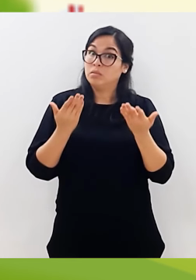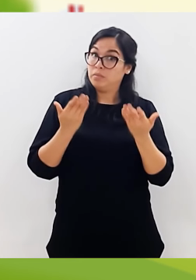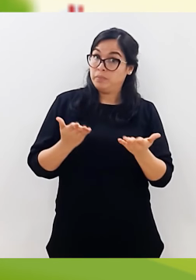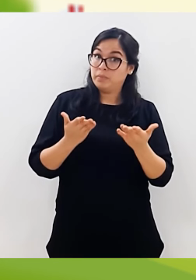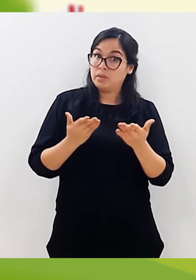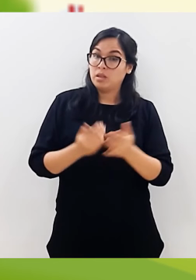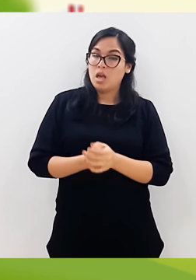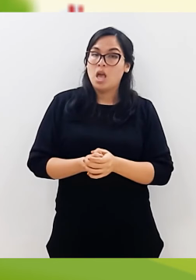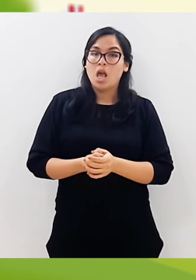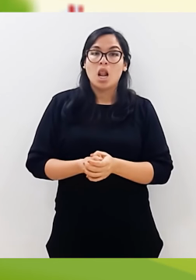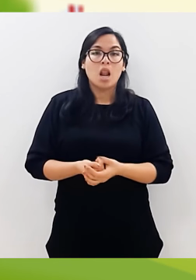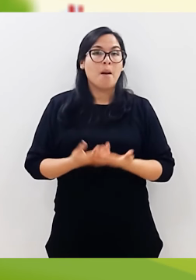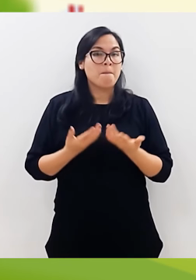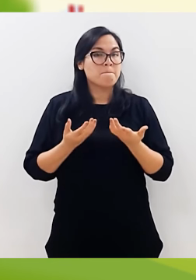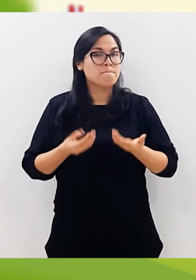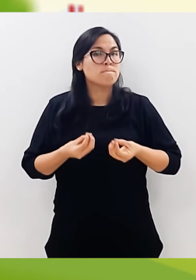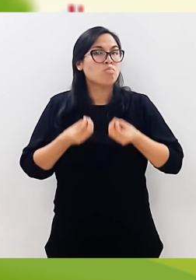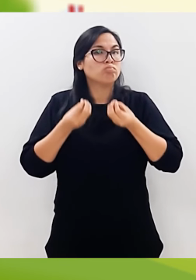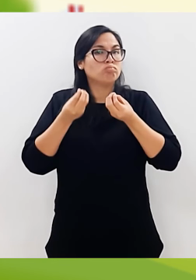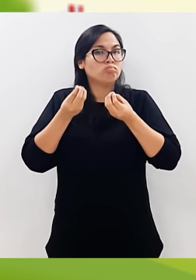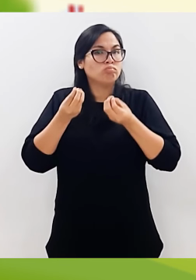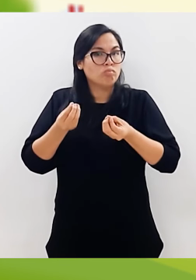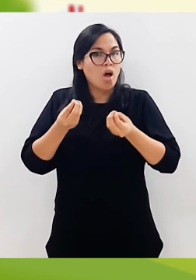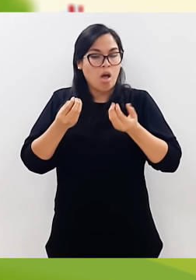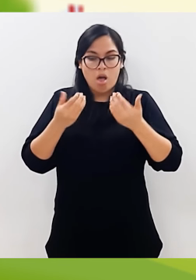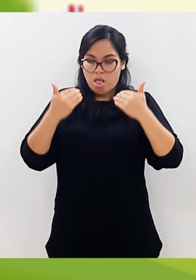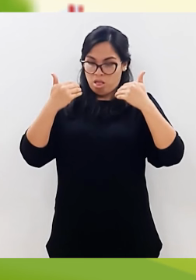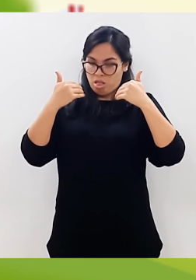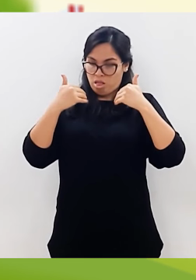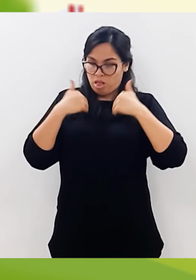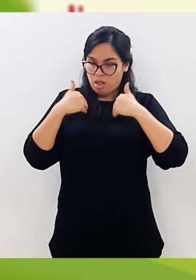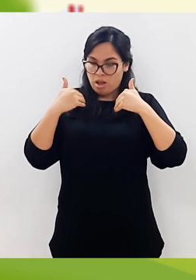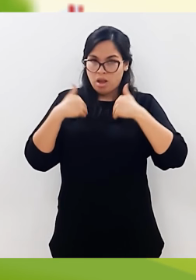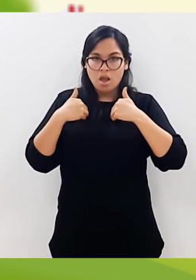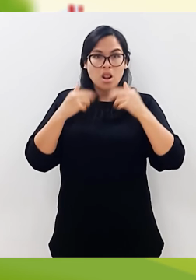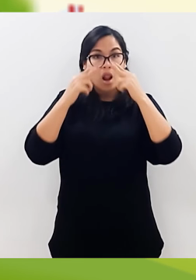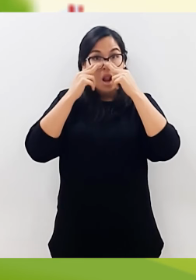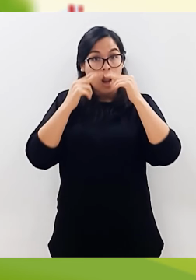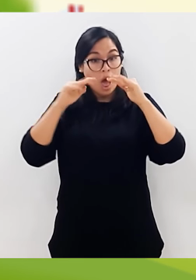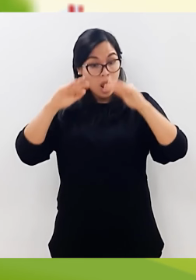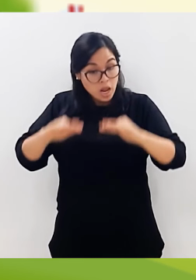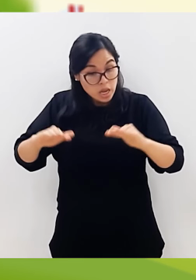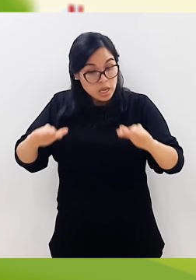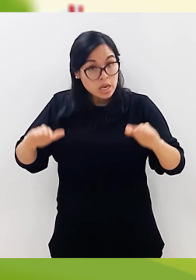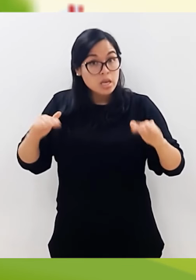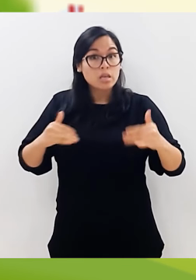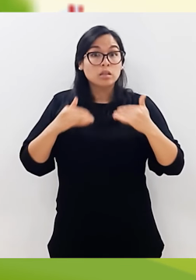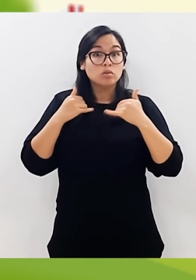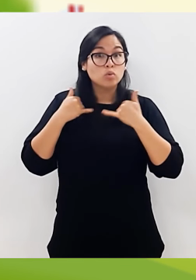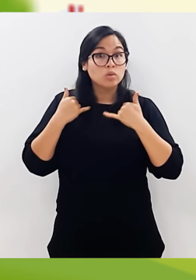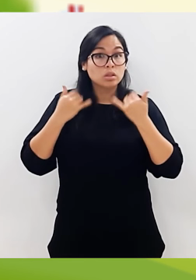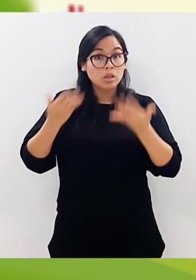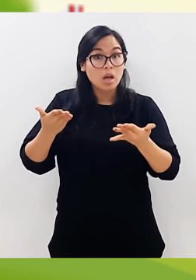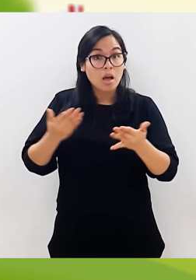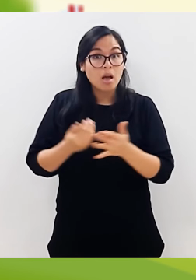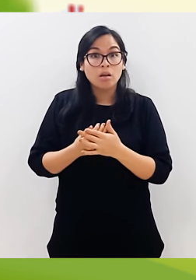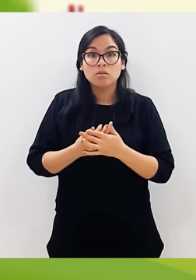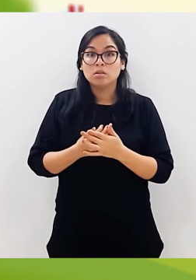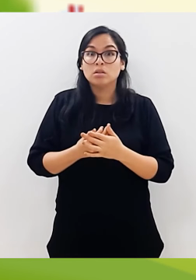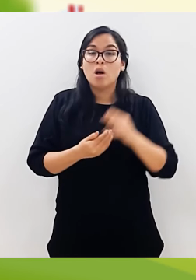Pues es la posibilidad que tienen las niñas, niños y